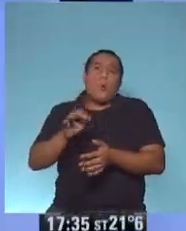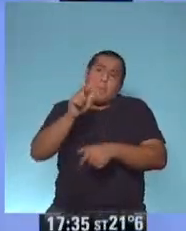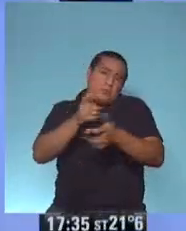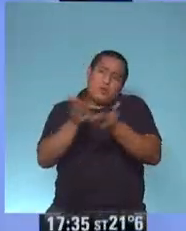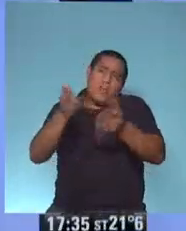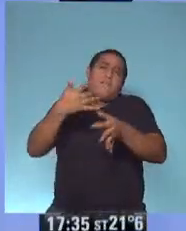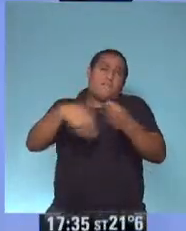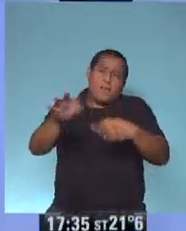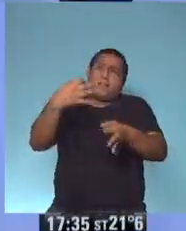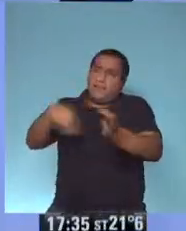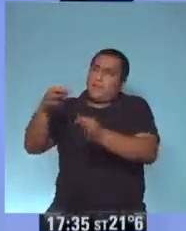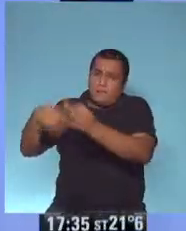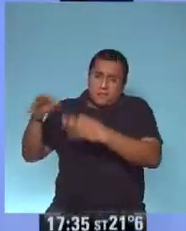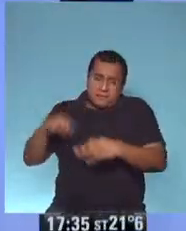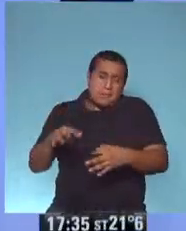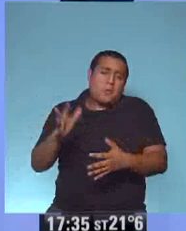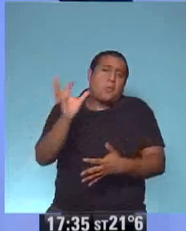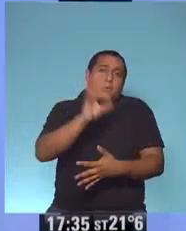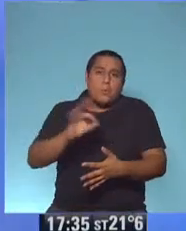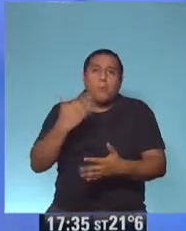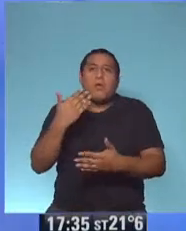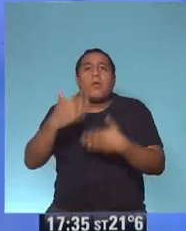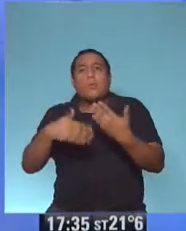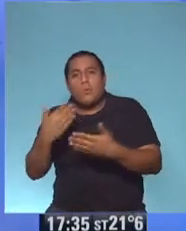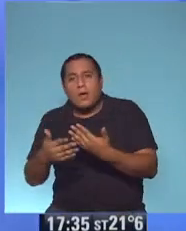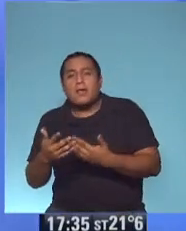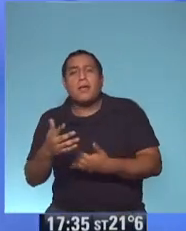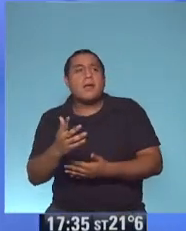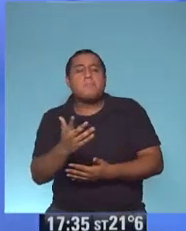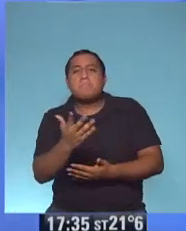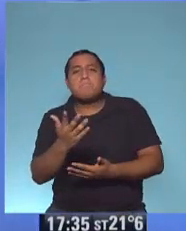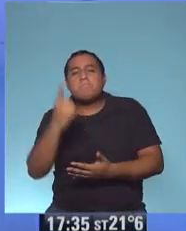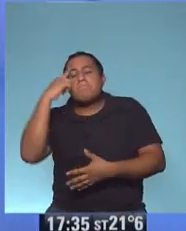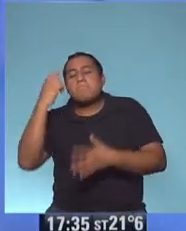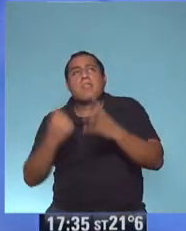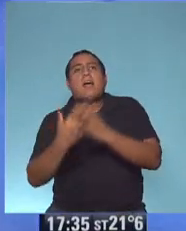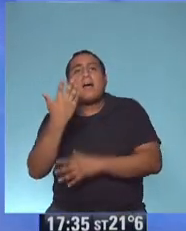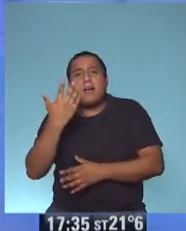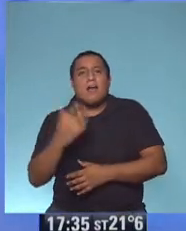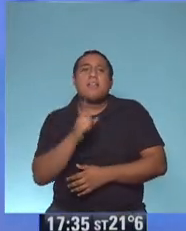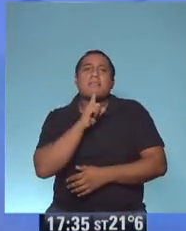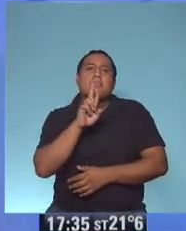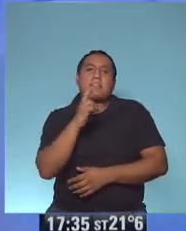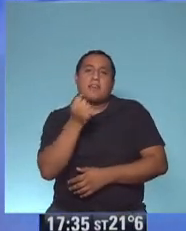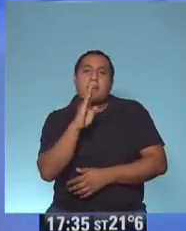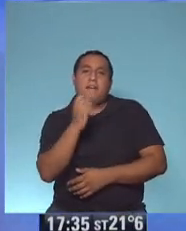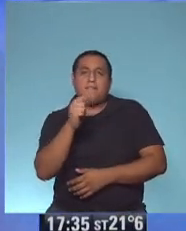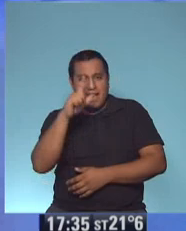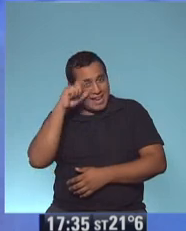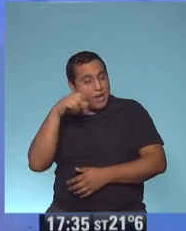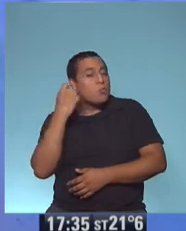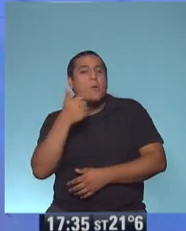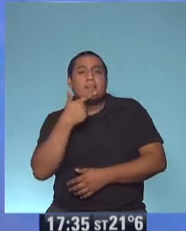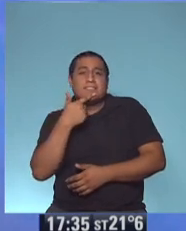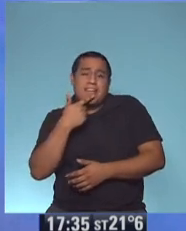hay en el barrio. Podemos jugar con inventar trabalenguas. todo lo que vimos